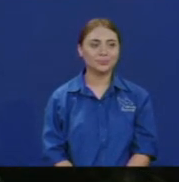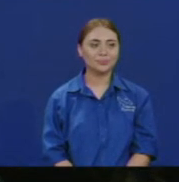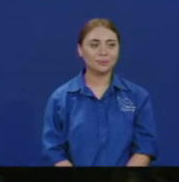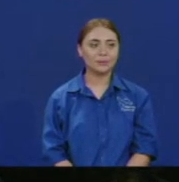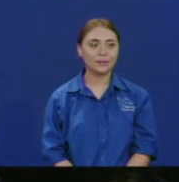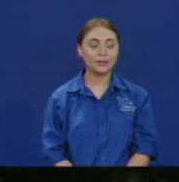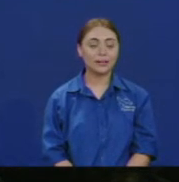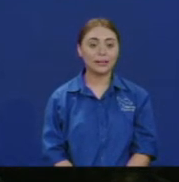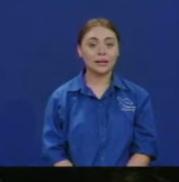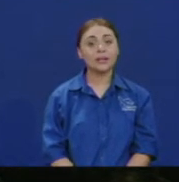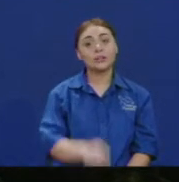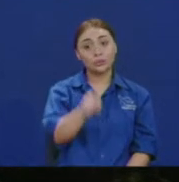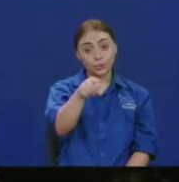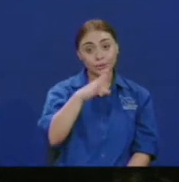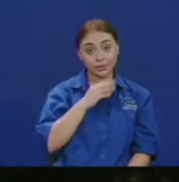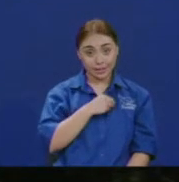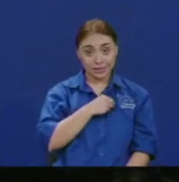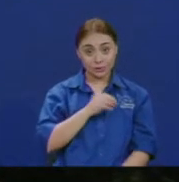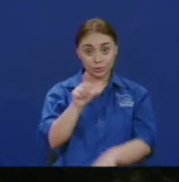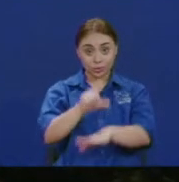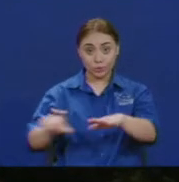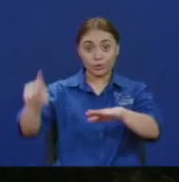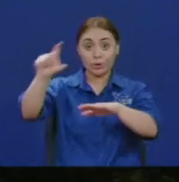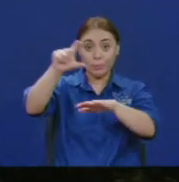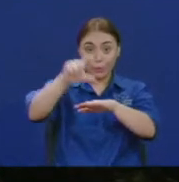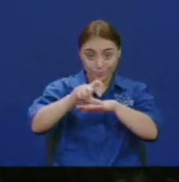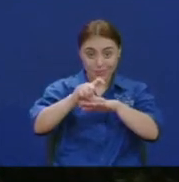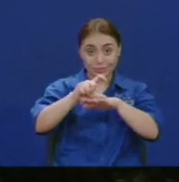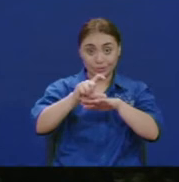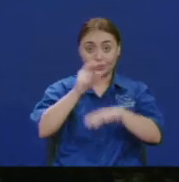¿Nos comprometemos con el Señor, sí o no?